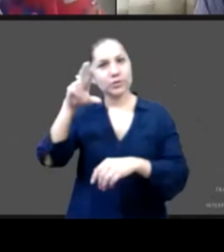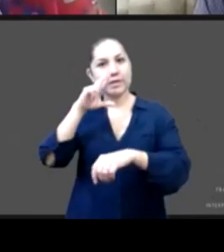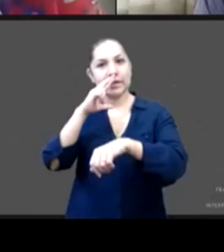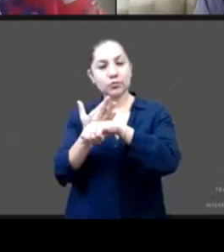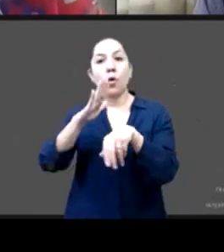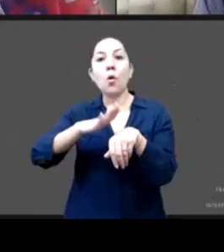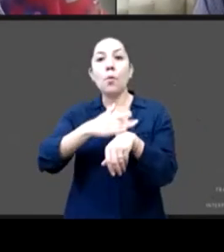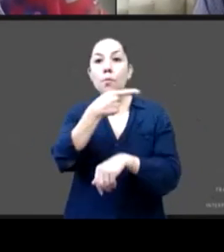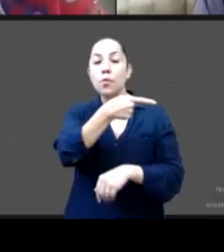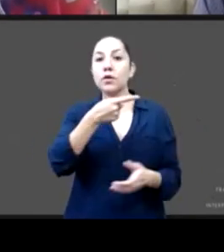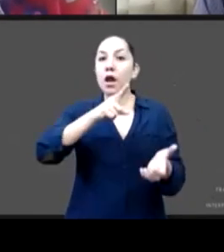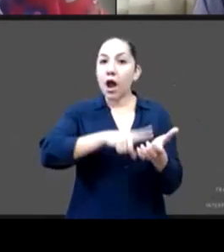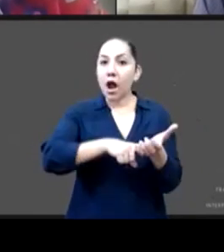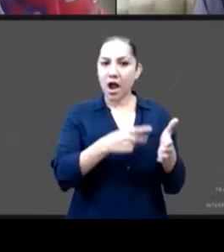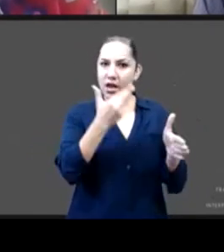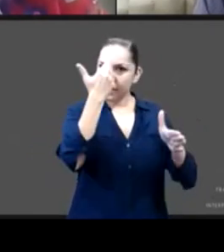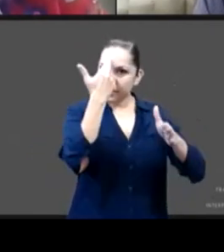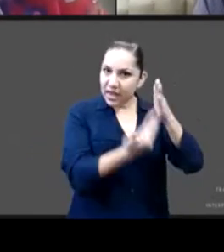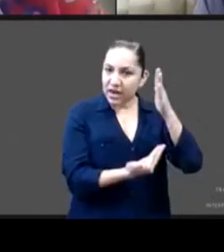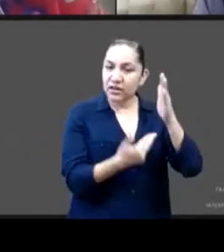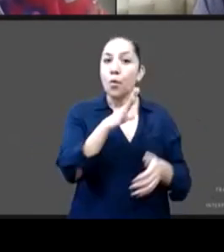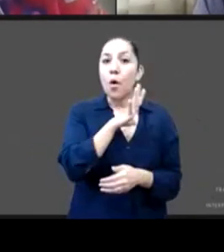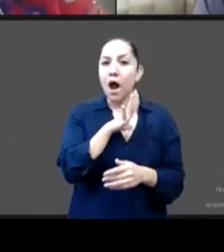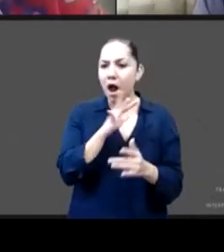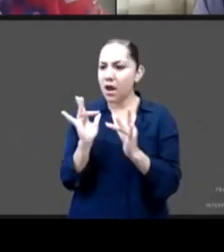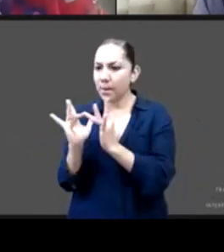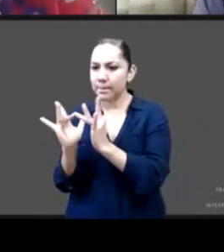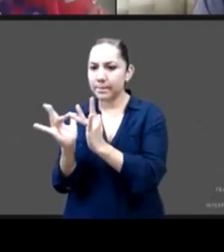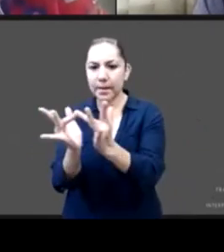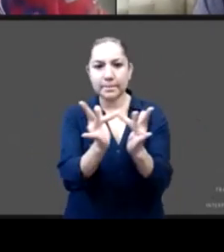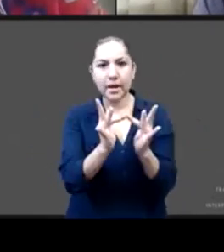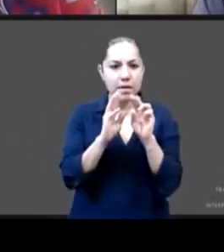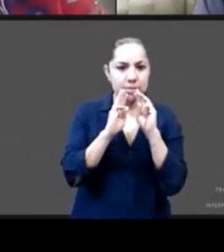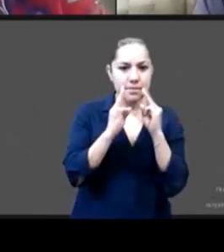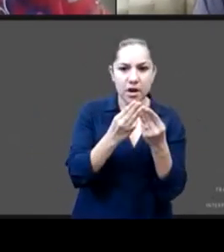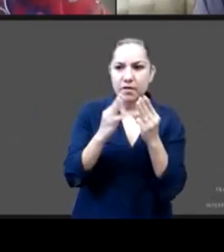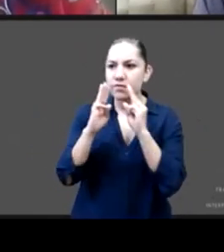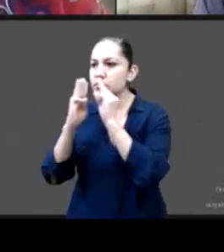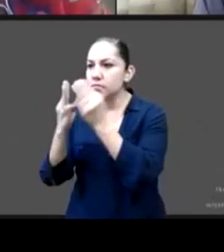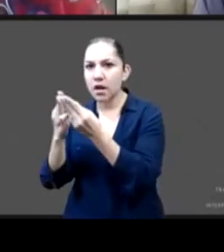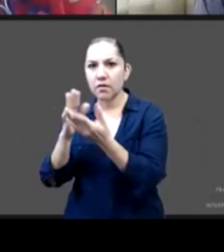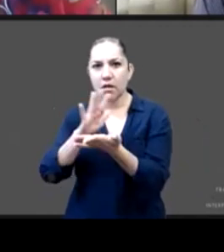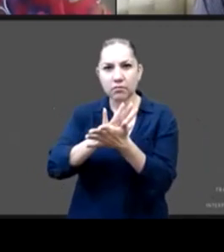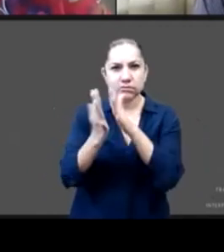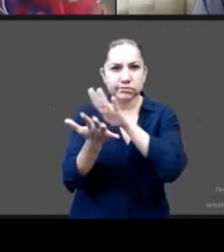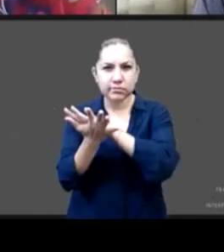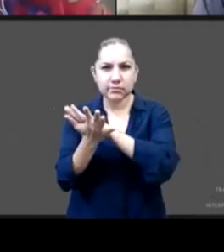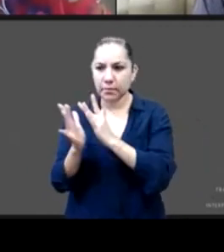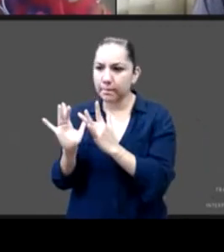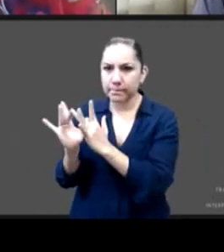del crimen organizado. No solo hay redes del crimen organizado, hay que decirlo,